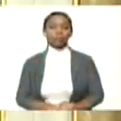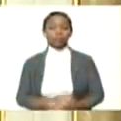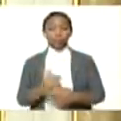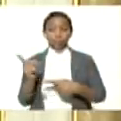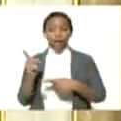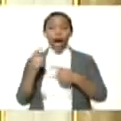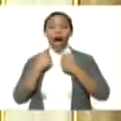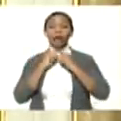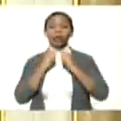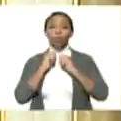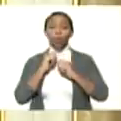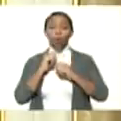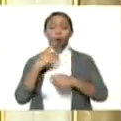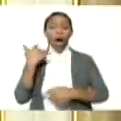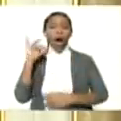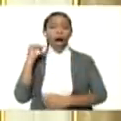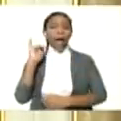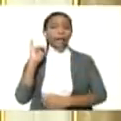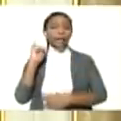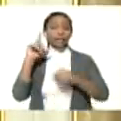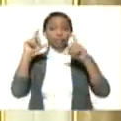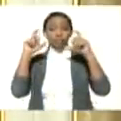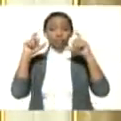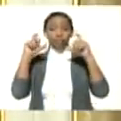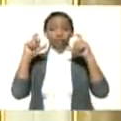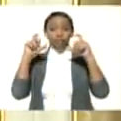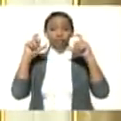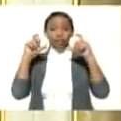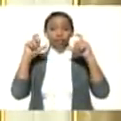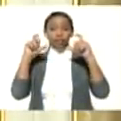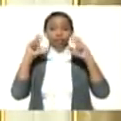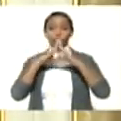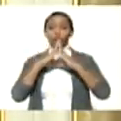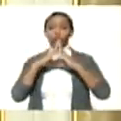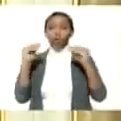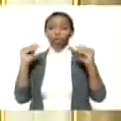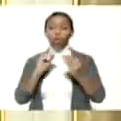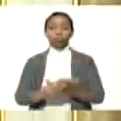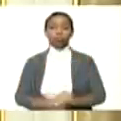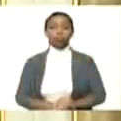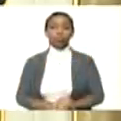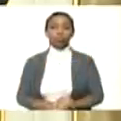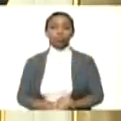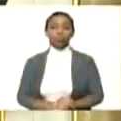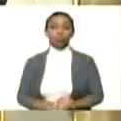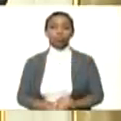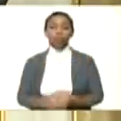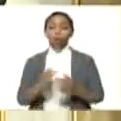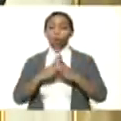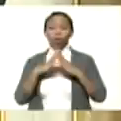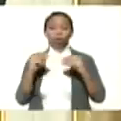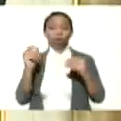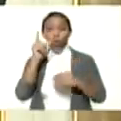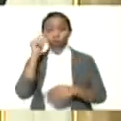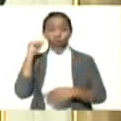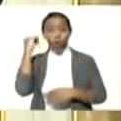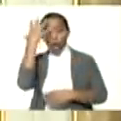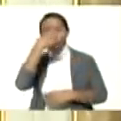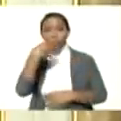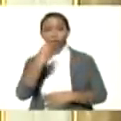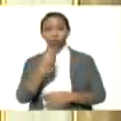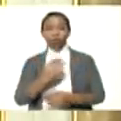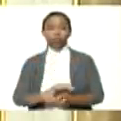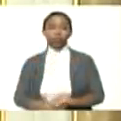Prácticamente Aristóbulo tenía imágenes y fotos con todos, con todas, con la juventud,